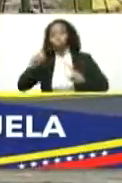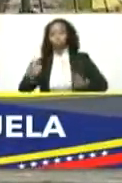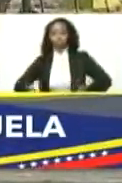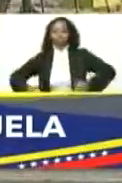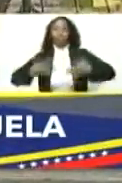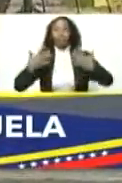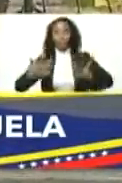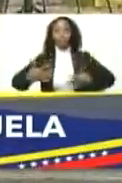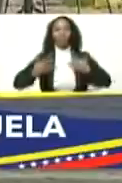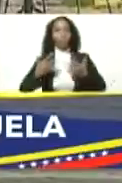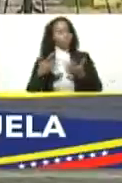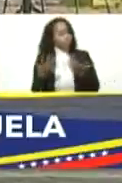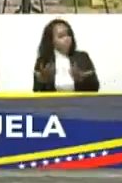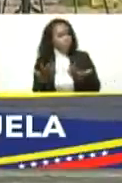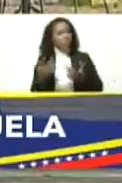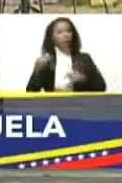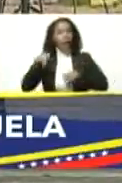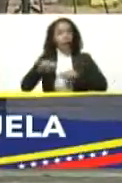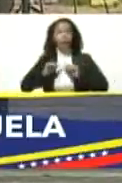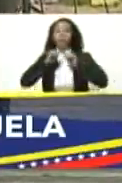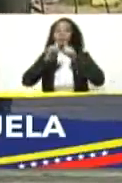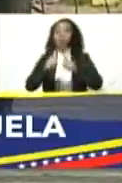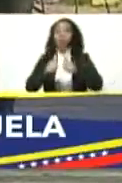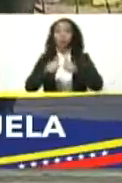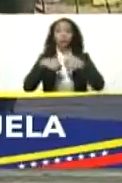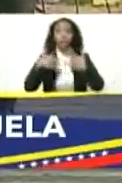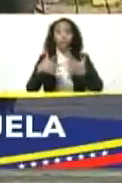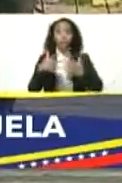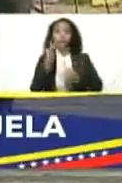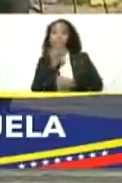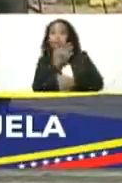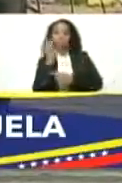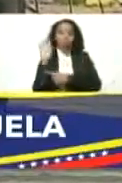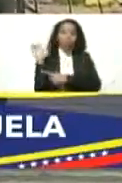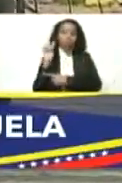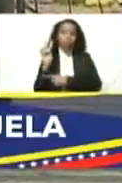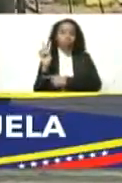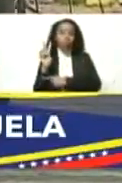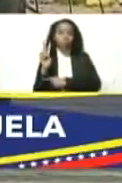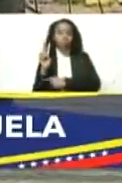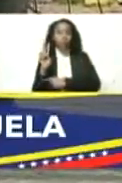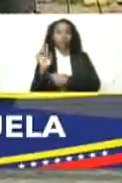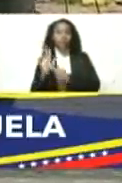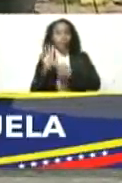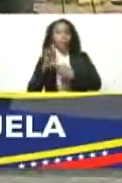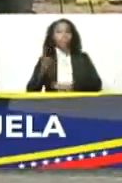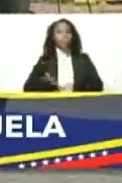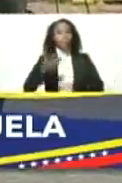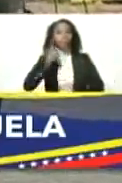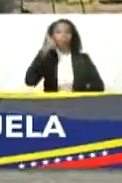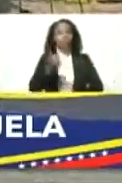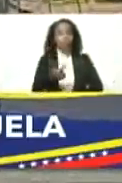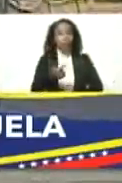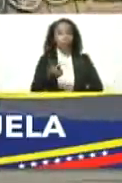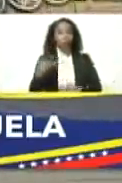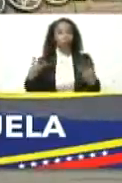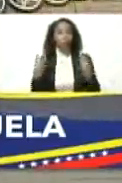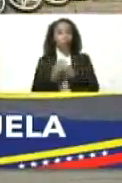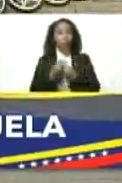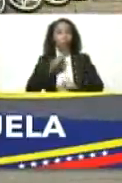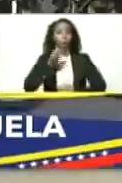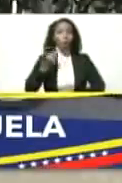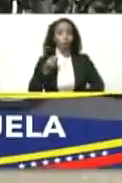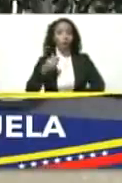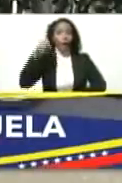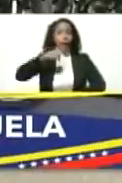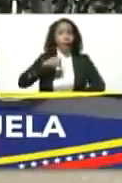ánimo a lo que es esta iniciativa de Vitrina Venezuela. Cabe destacar que estos compañeros jóvenes que están